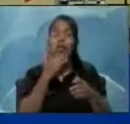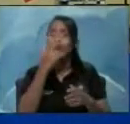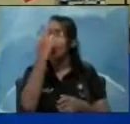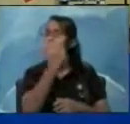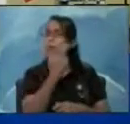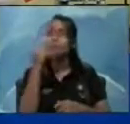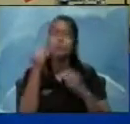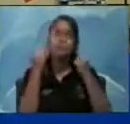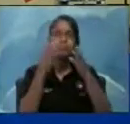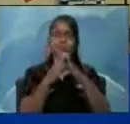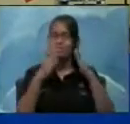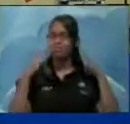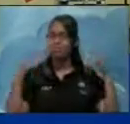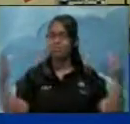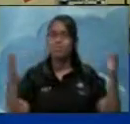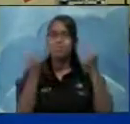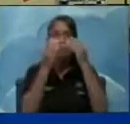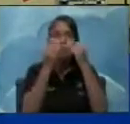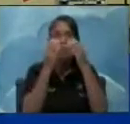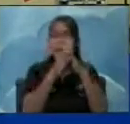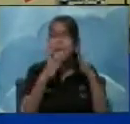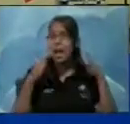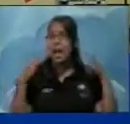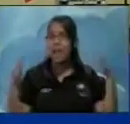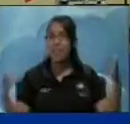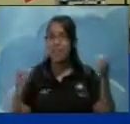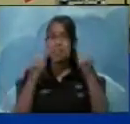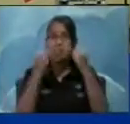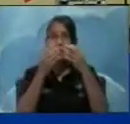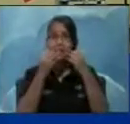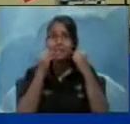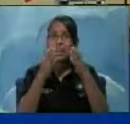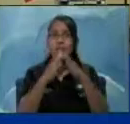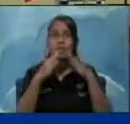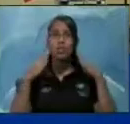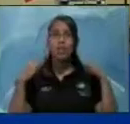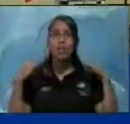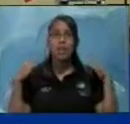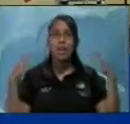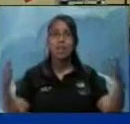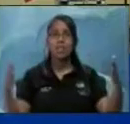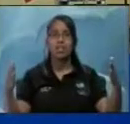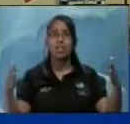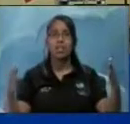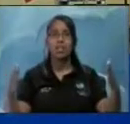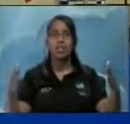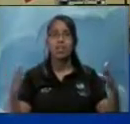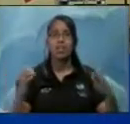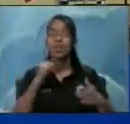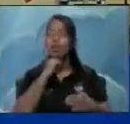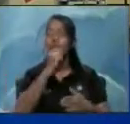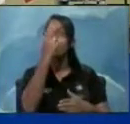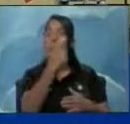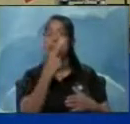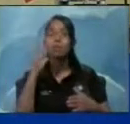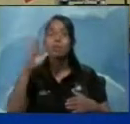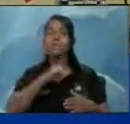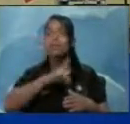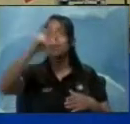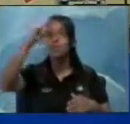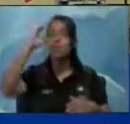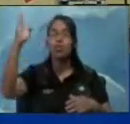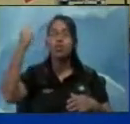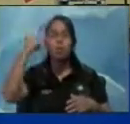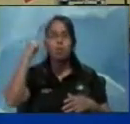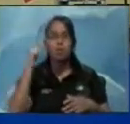promesa demasiado grande demasiado grande demasiado grande por